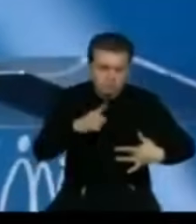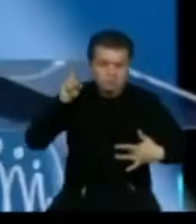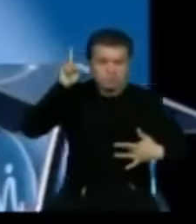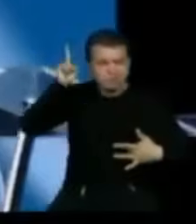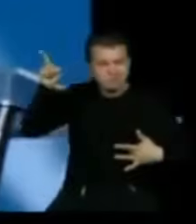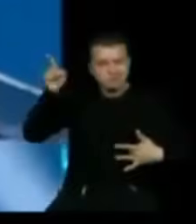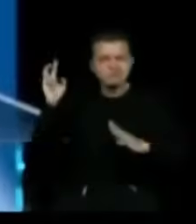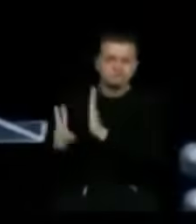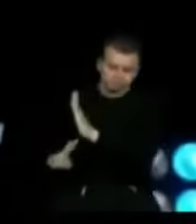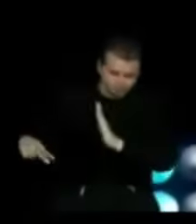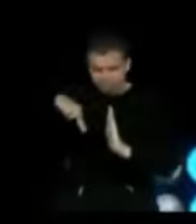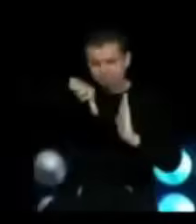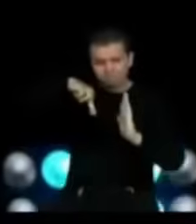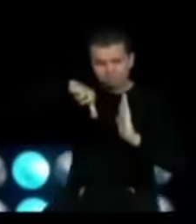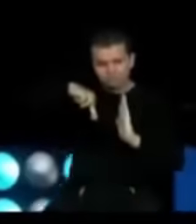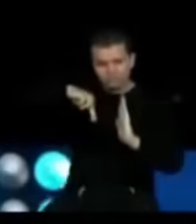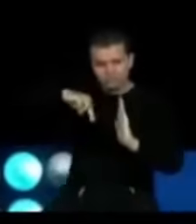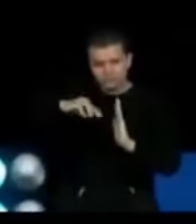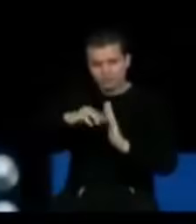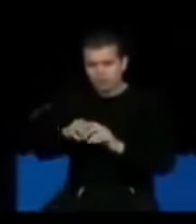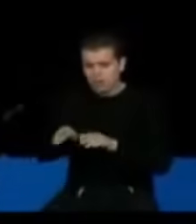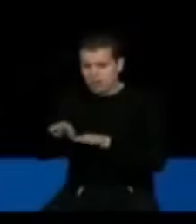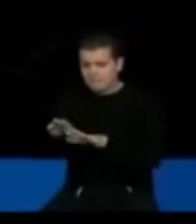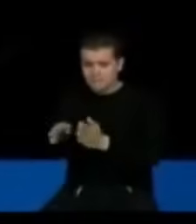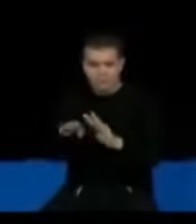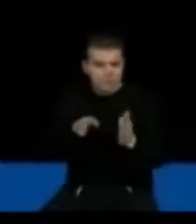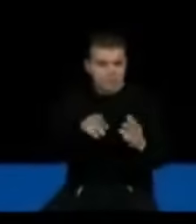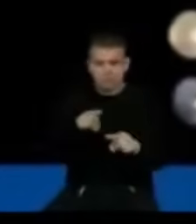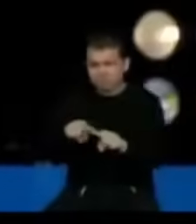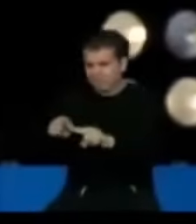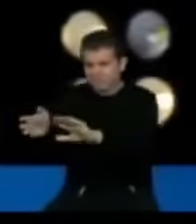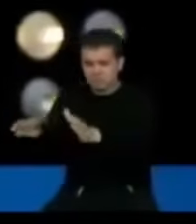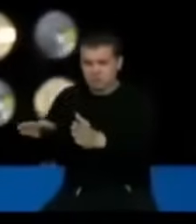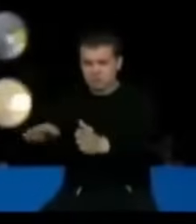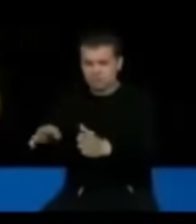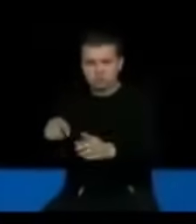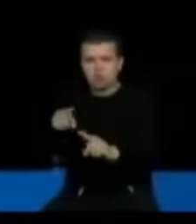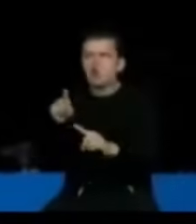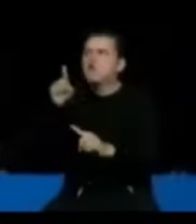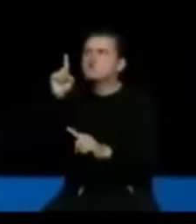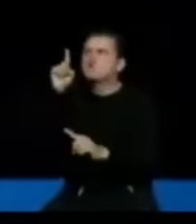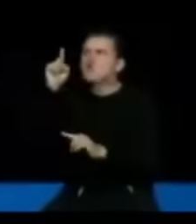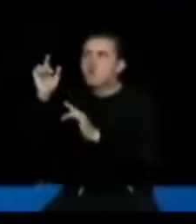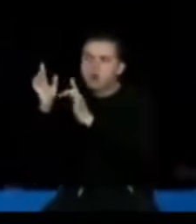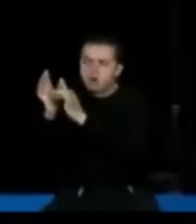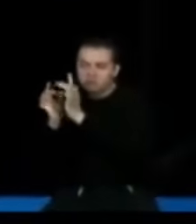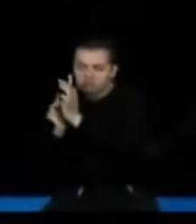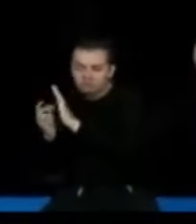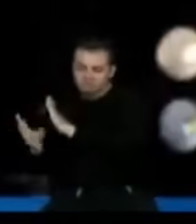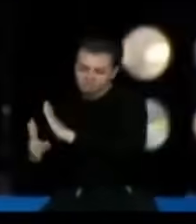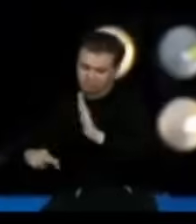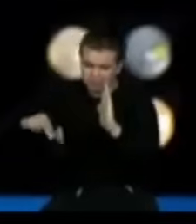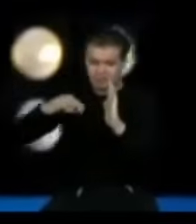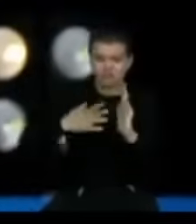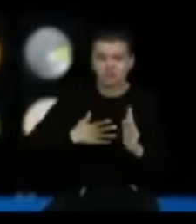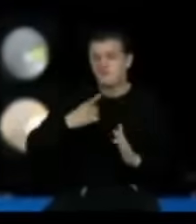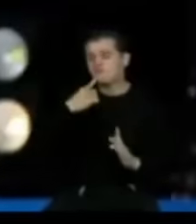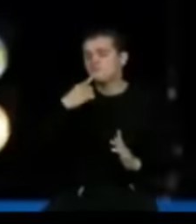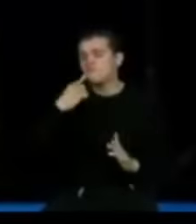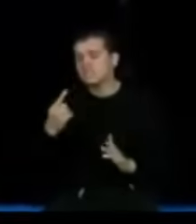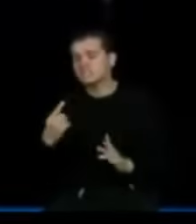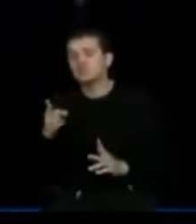tú resucitaste de entre los muertos. Y yo confieso con mi boca que tú eres